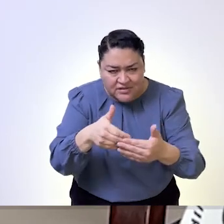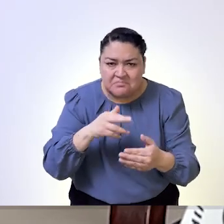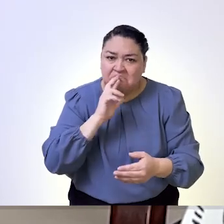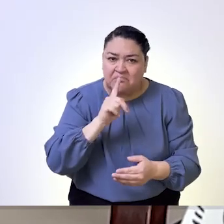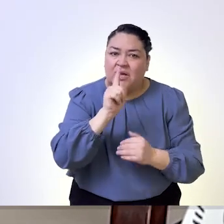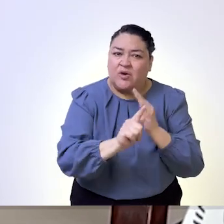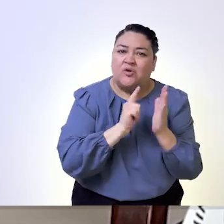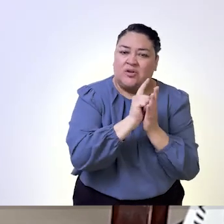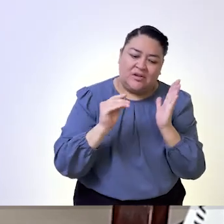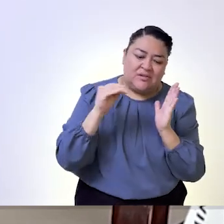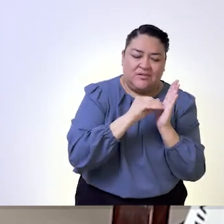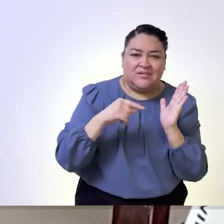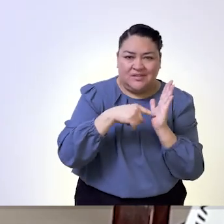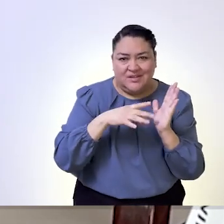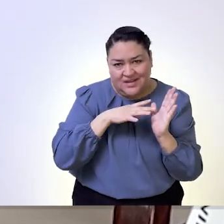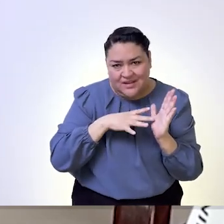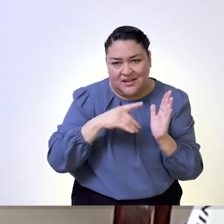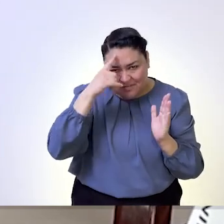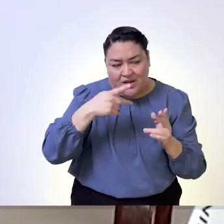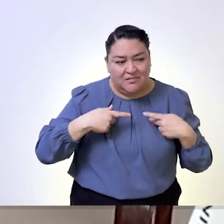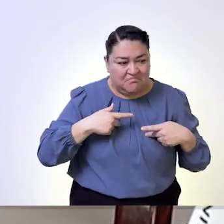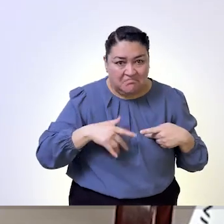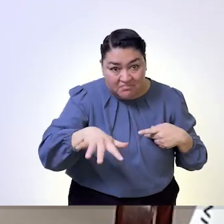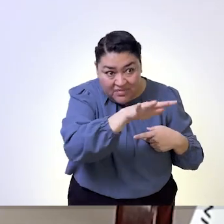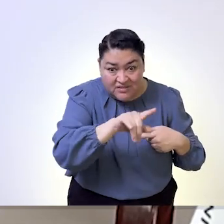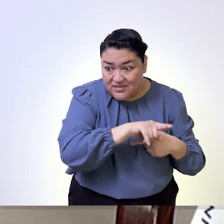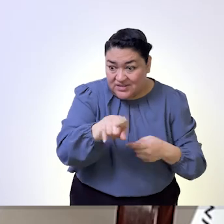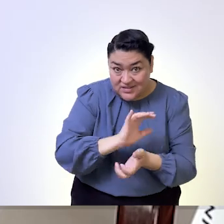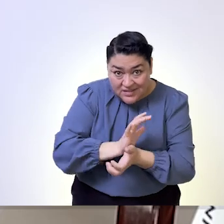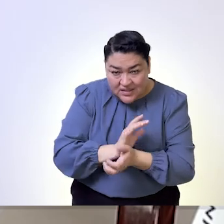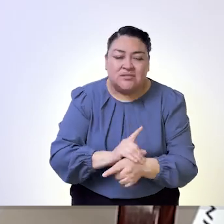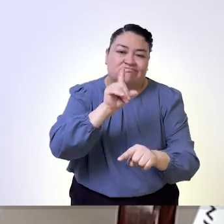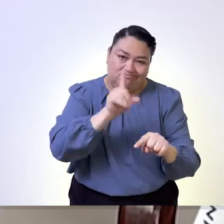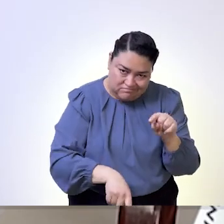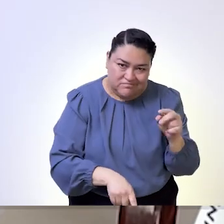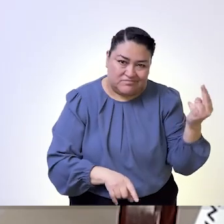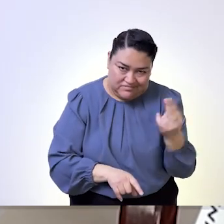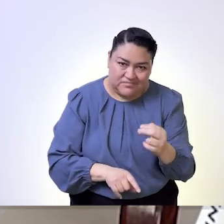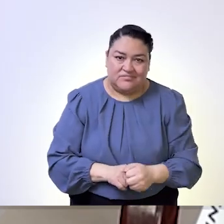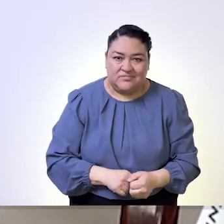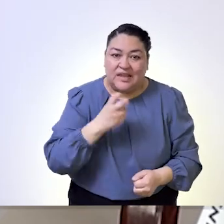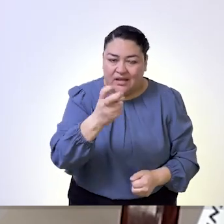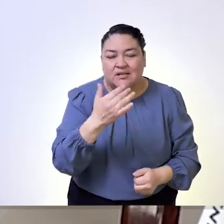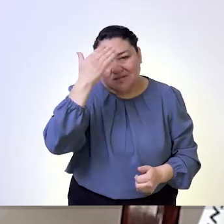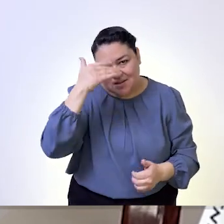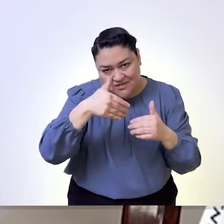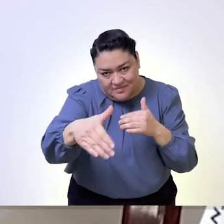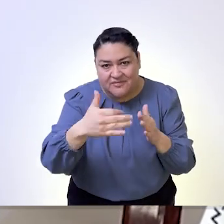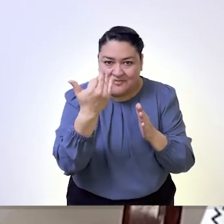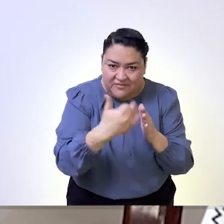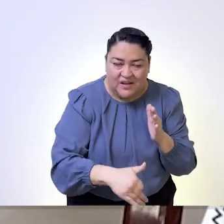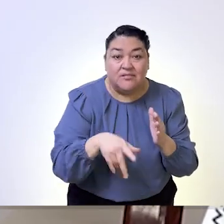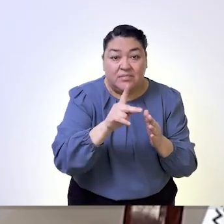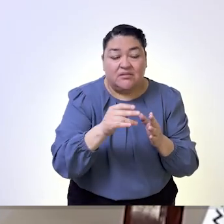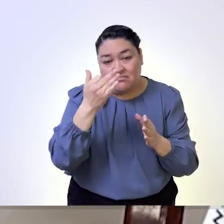medidas de política pública para combatir la discriminación estructural. En ese sentido, hay desafíos